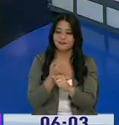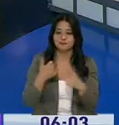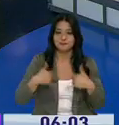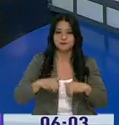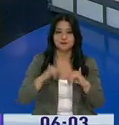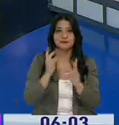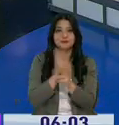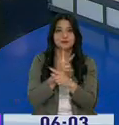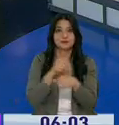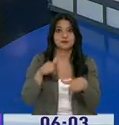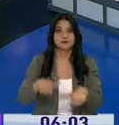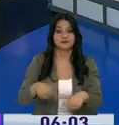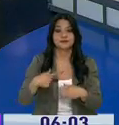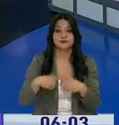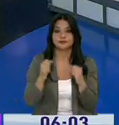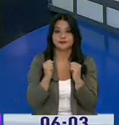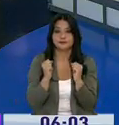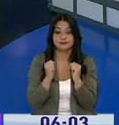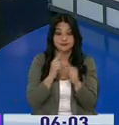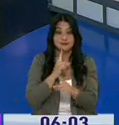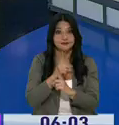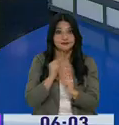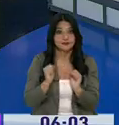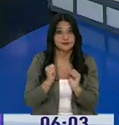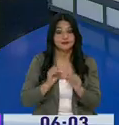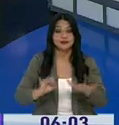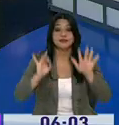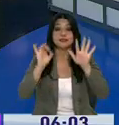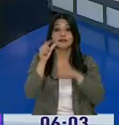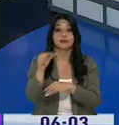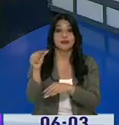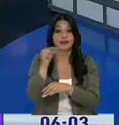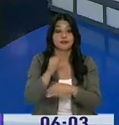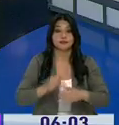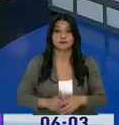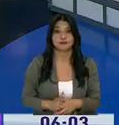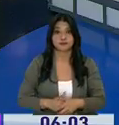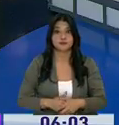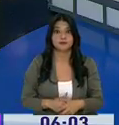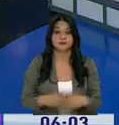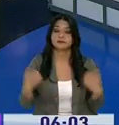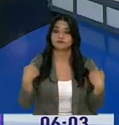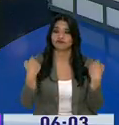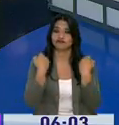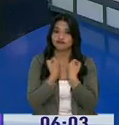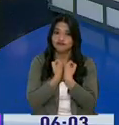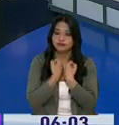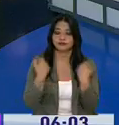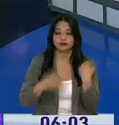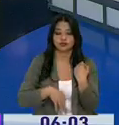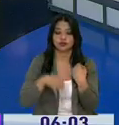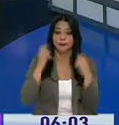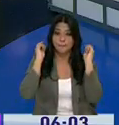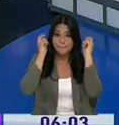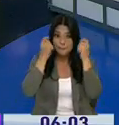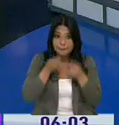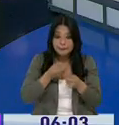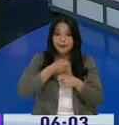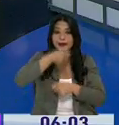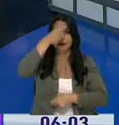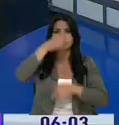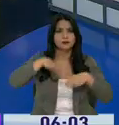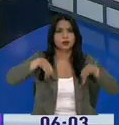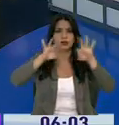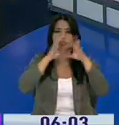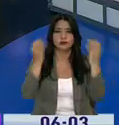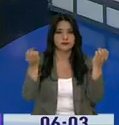está haciendo frío en la capital. ¿Ah? Sí, claro, estamos con 7 grados centígrados. Sí, así que bueno, toca abrigarse, salir con una buena chompita y llevar el paraguas. No hay que olvidarse